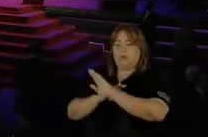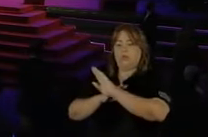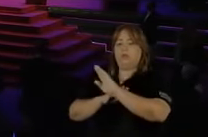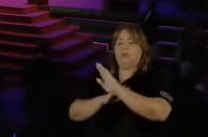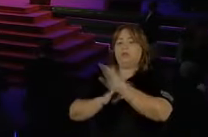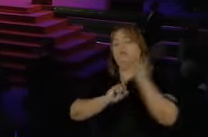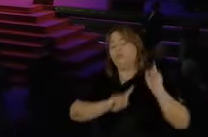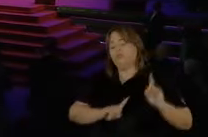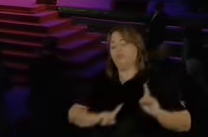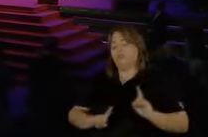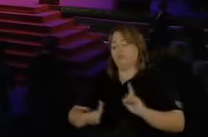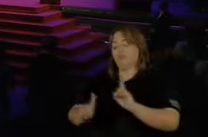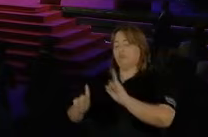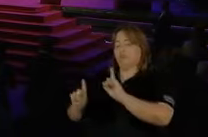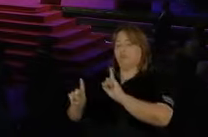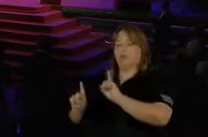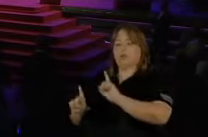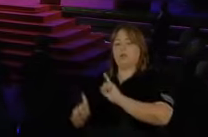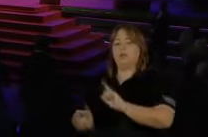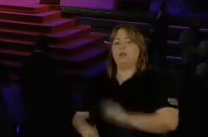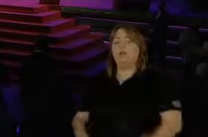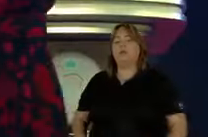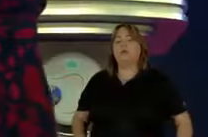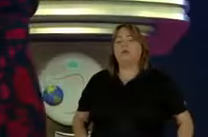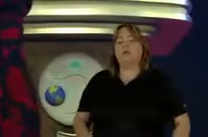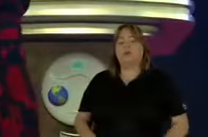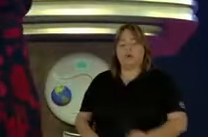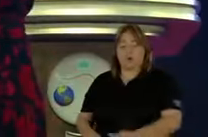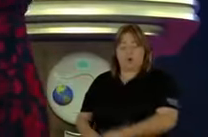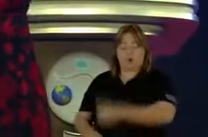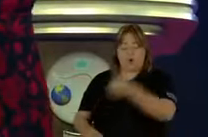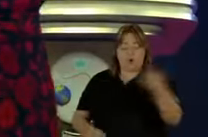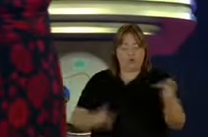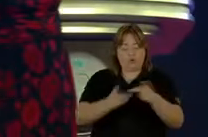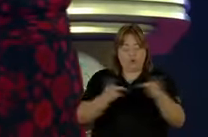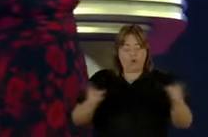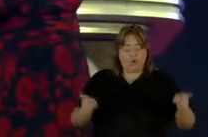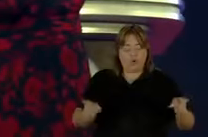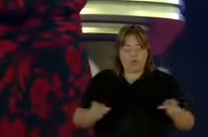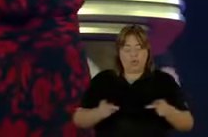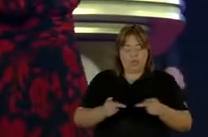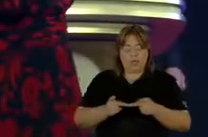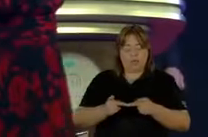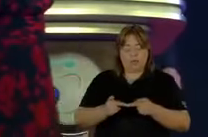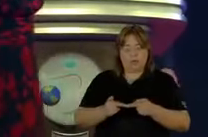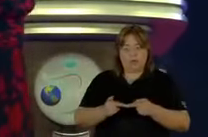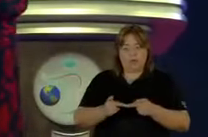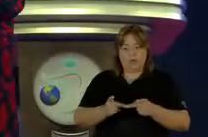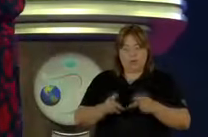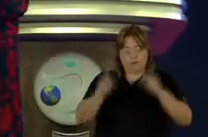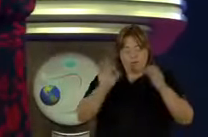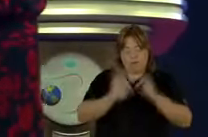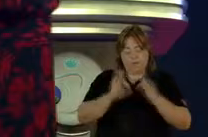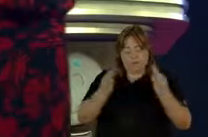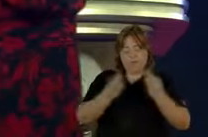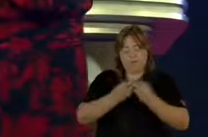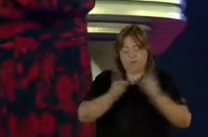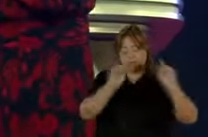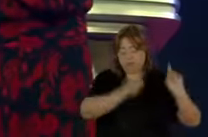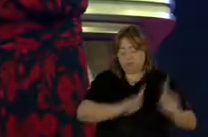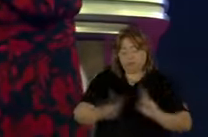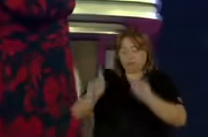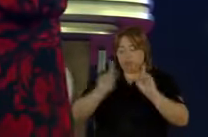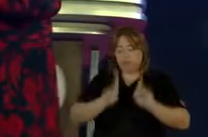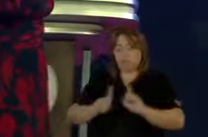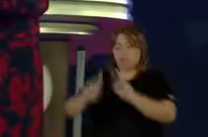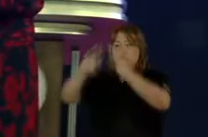con canción. Con otro lugar en la mesa, la familia